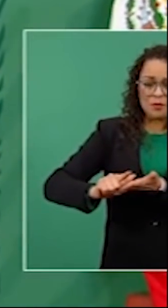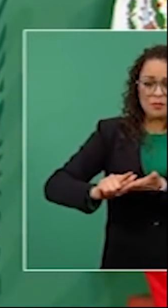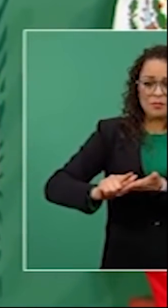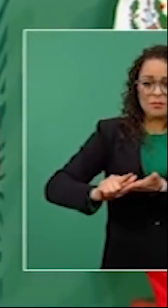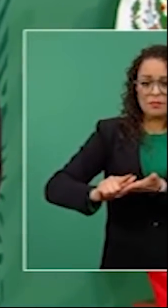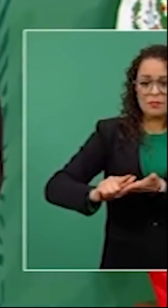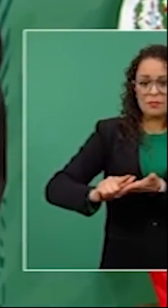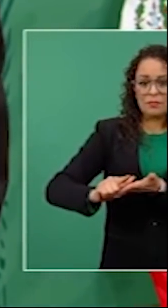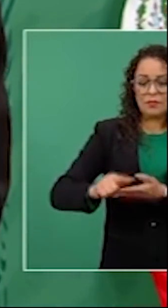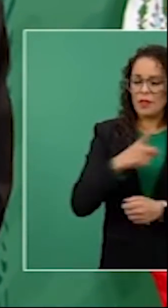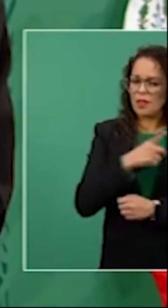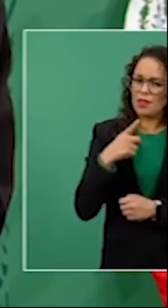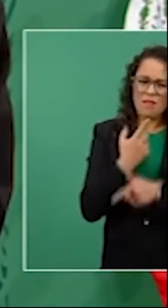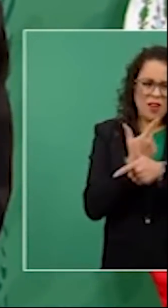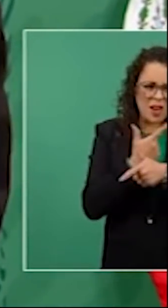elecciones libres,